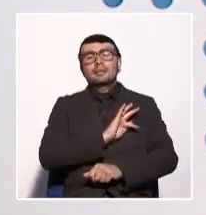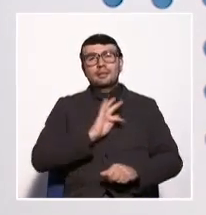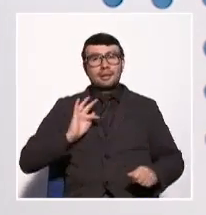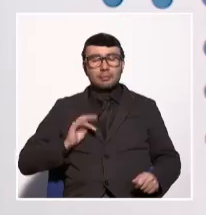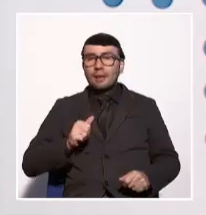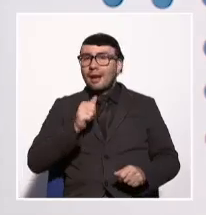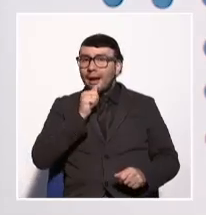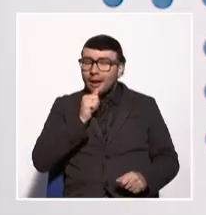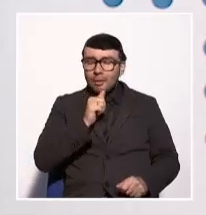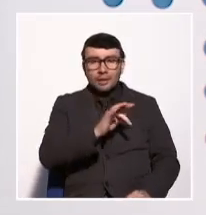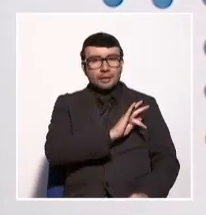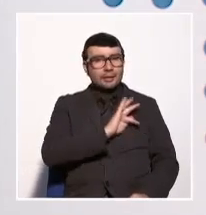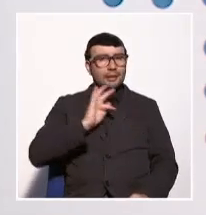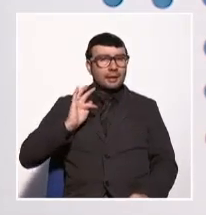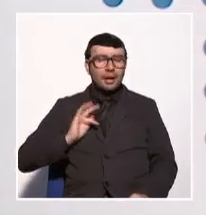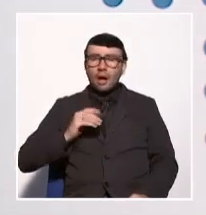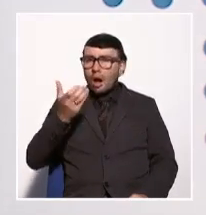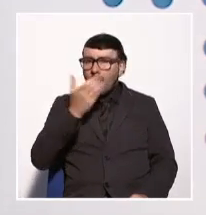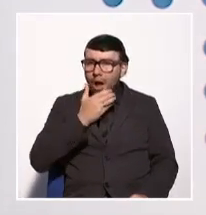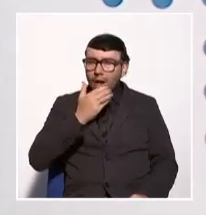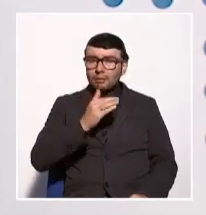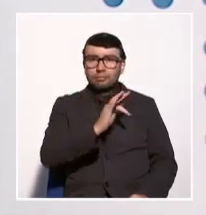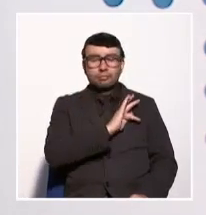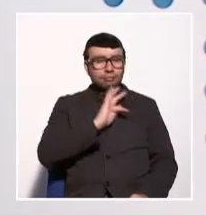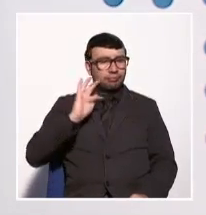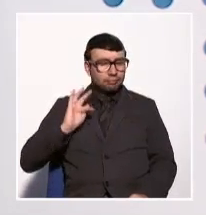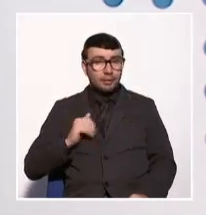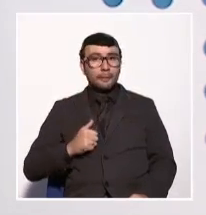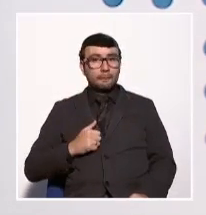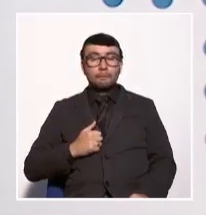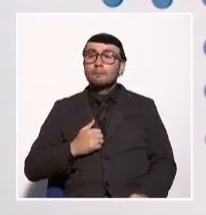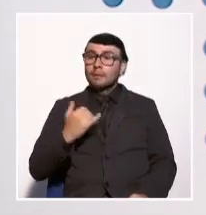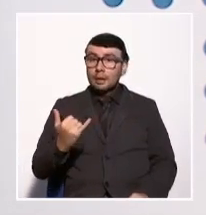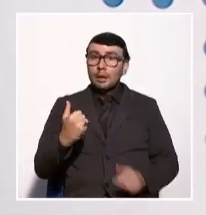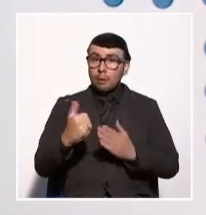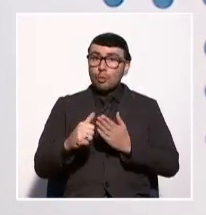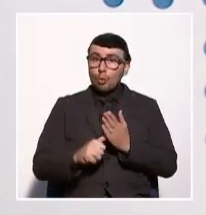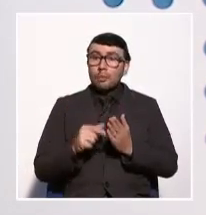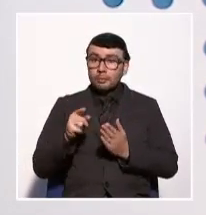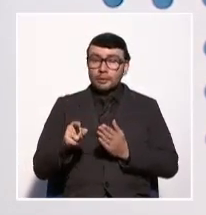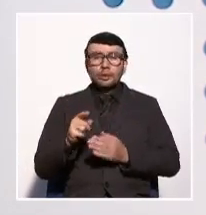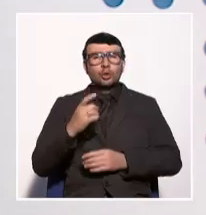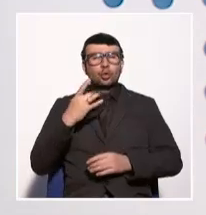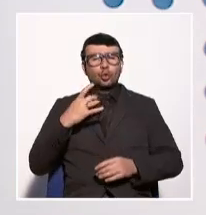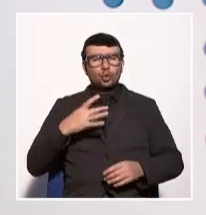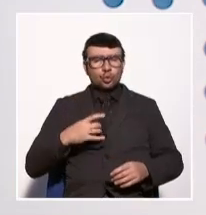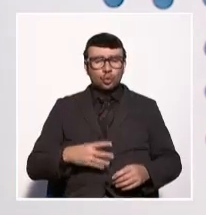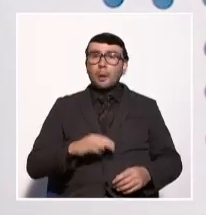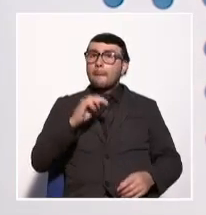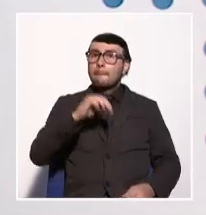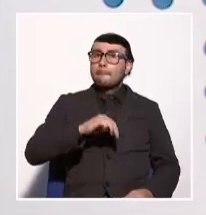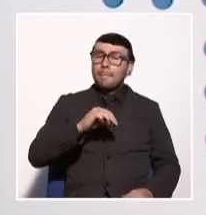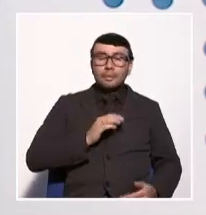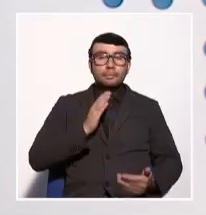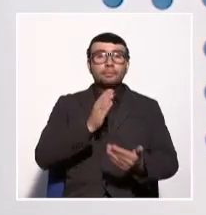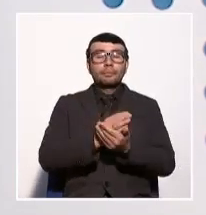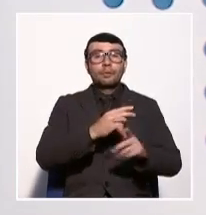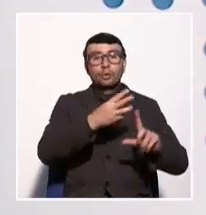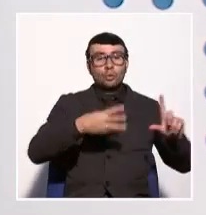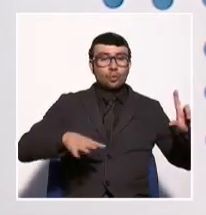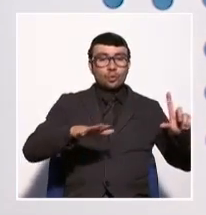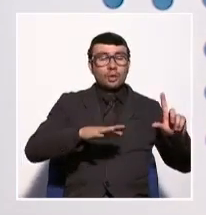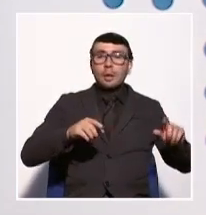y termoterapia y el programa que estamos haciendo de dolor los martes en dosquebradas y los miércoles en